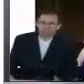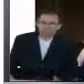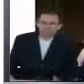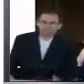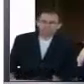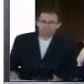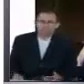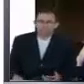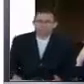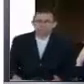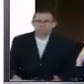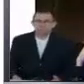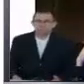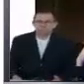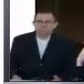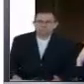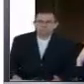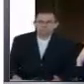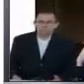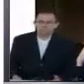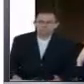En nombre de Jesús, habla.